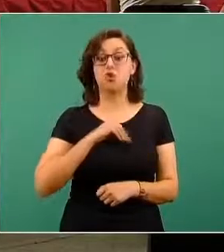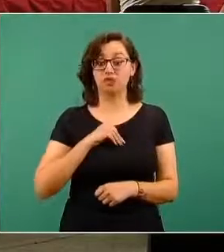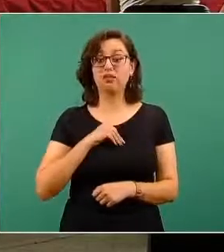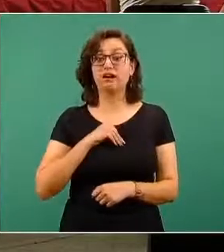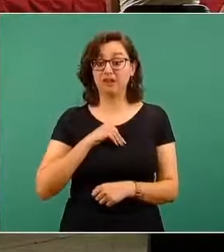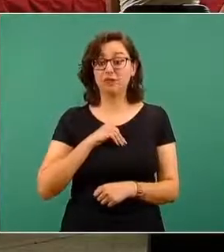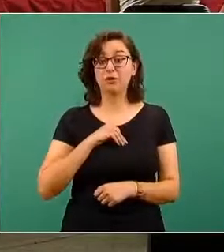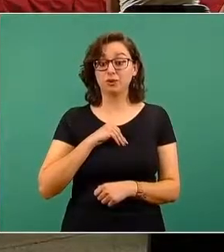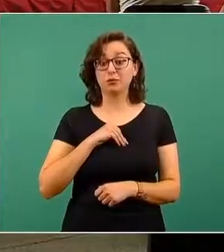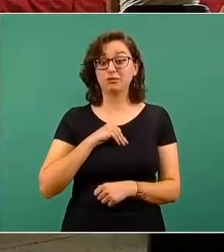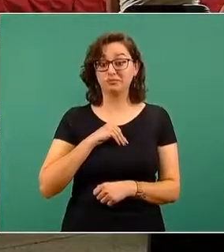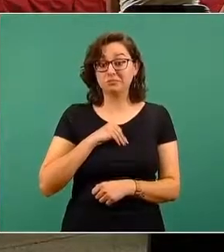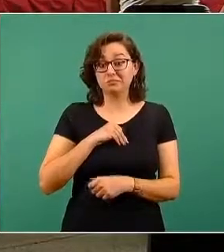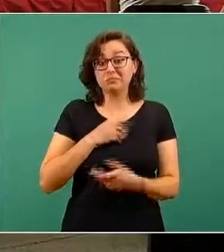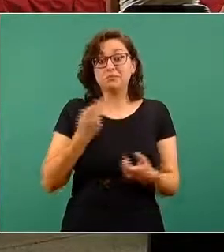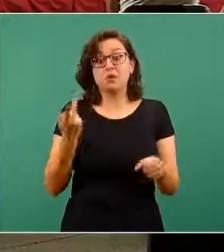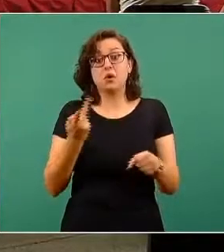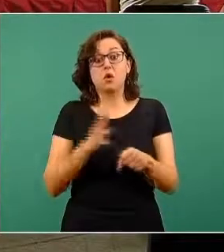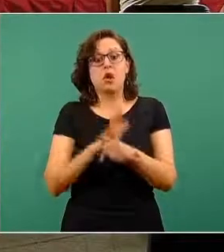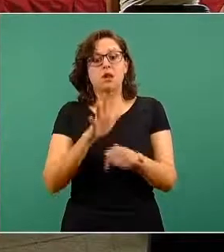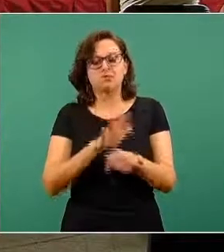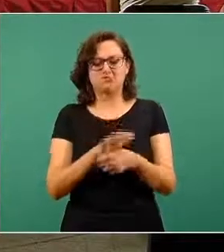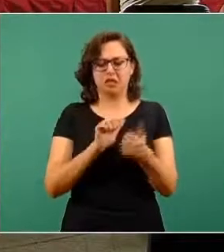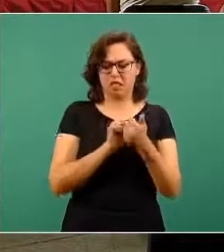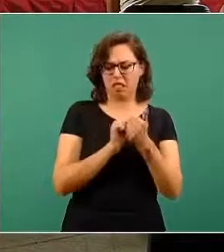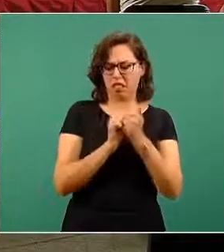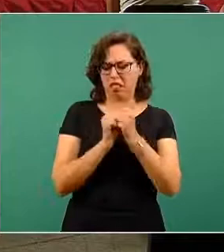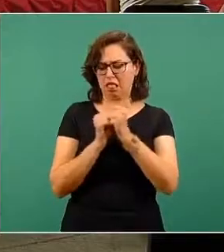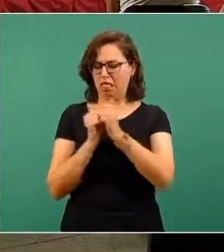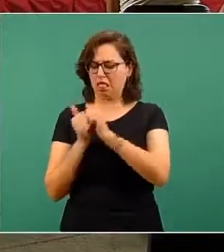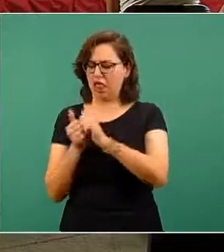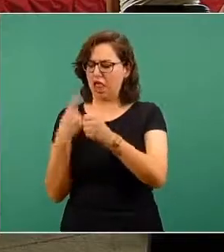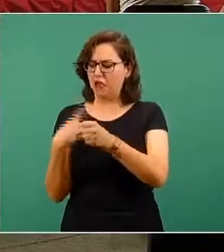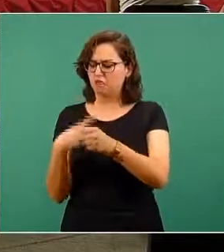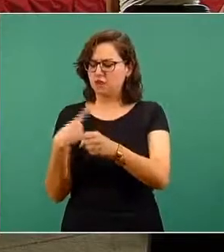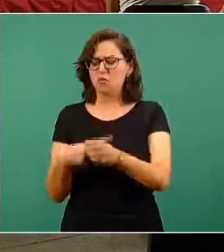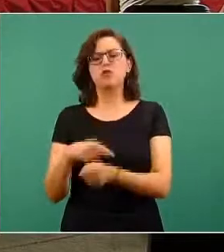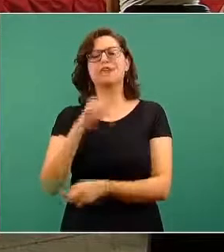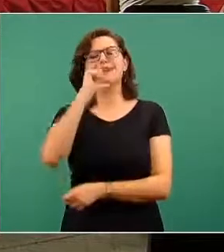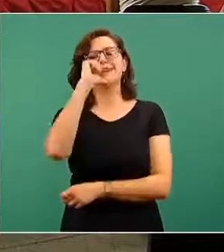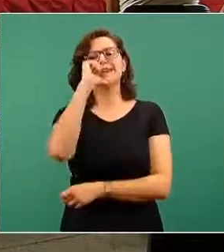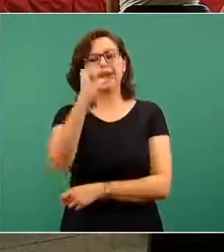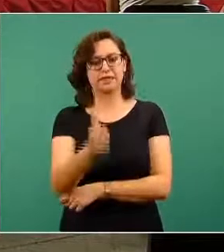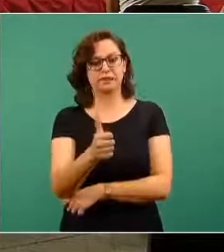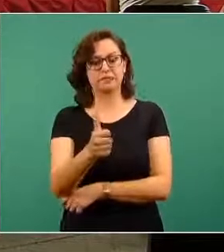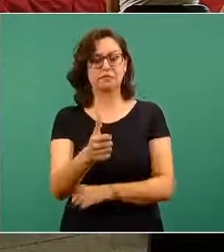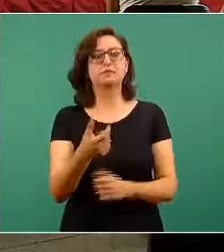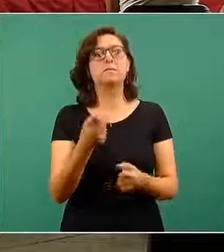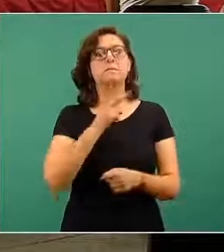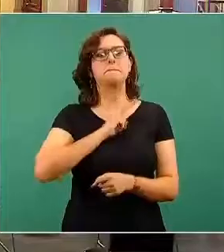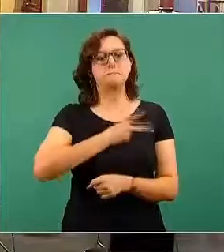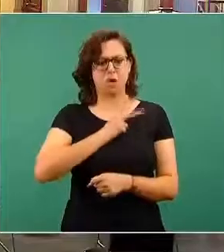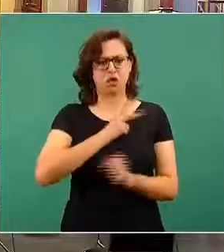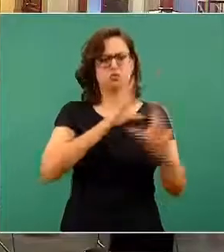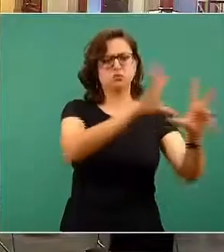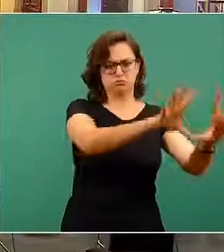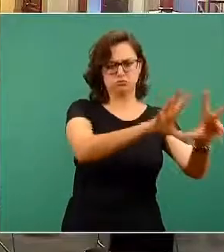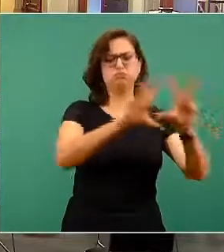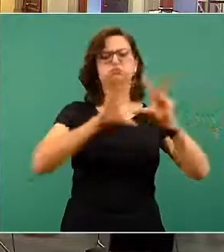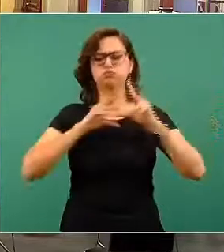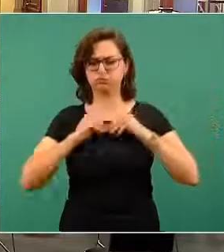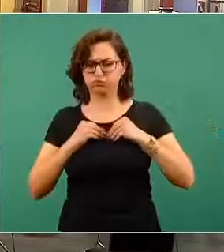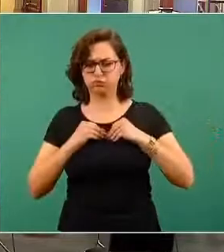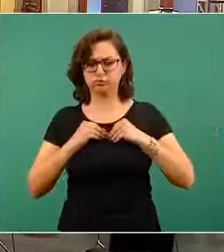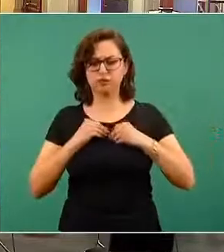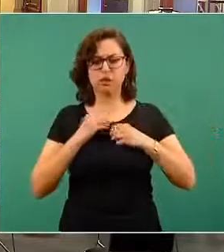segundo, que no haya enfermedad. Entonces puede ocurrir que una persona vacunada le llega el virus